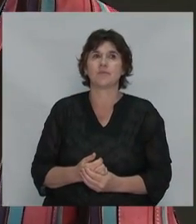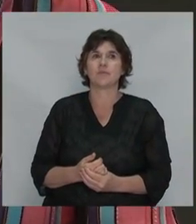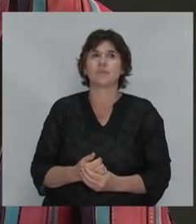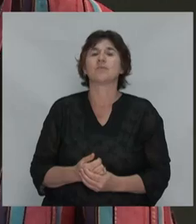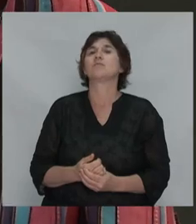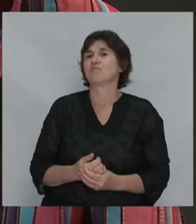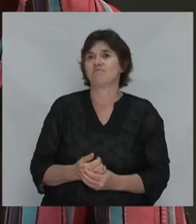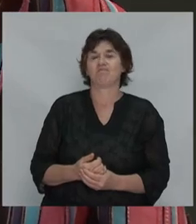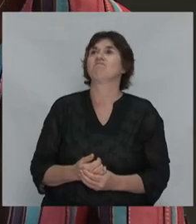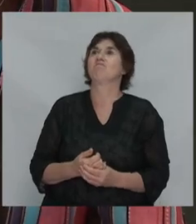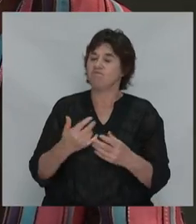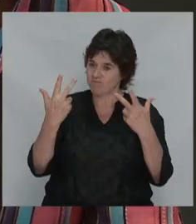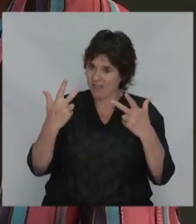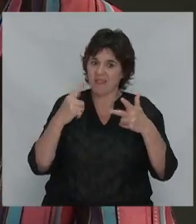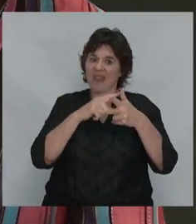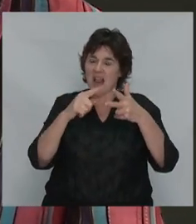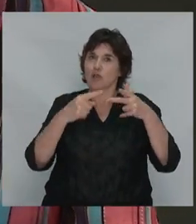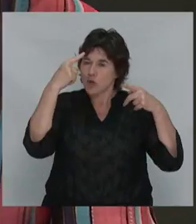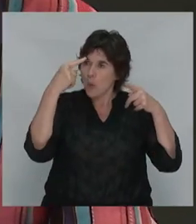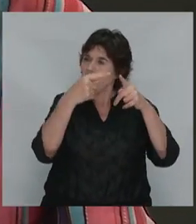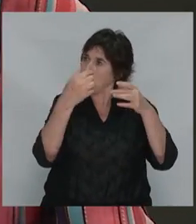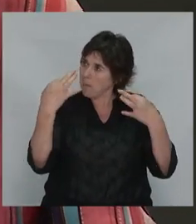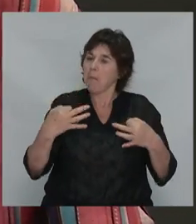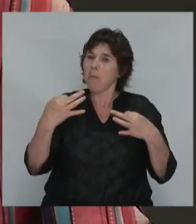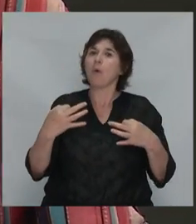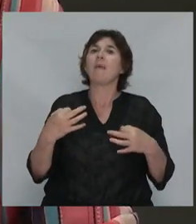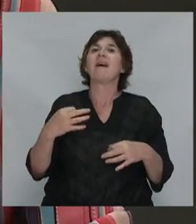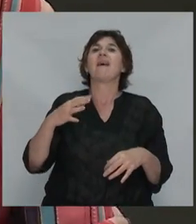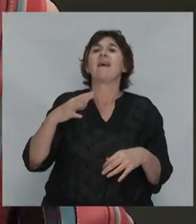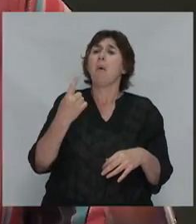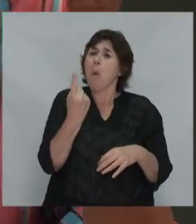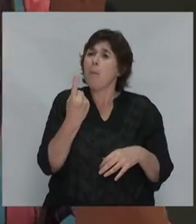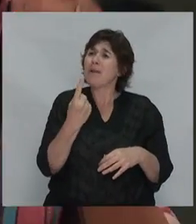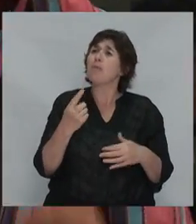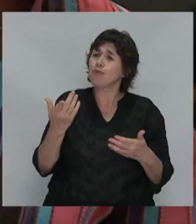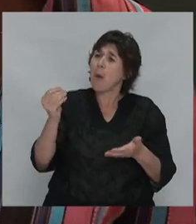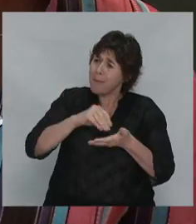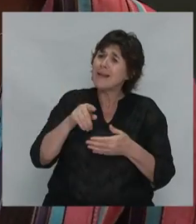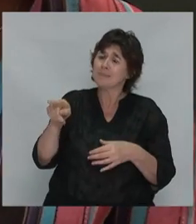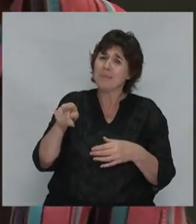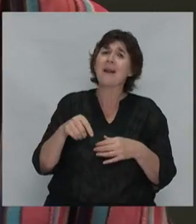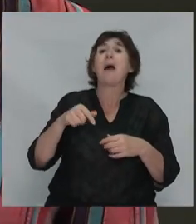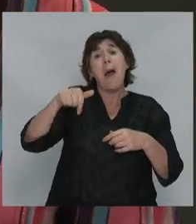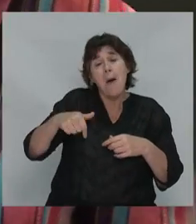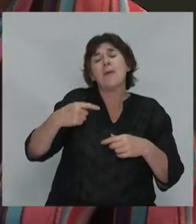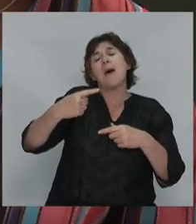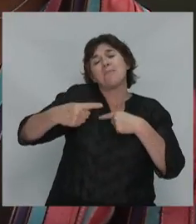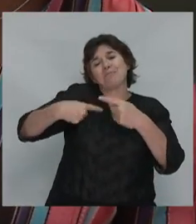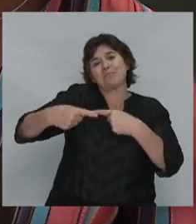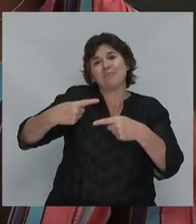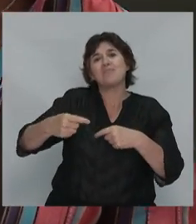fantástico los tres objetivos que nos plantea este y además que dos minutos a tu favor así que seguimos adelante